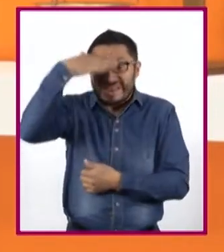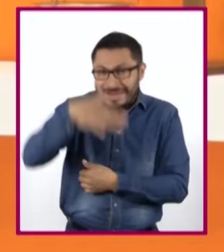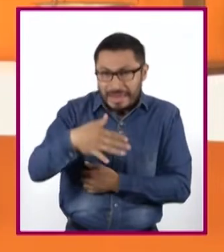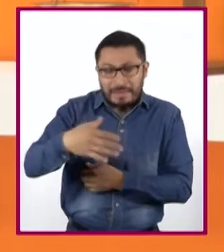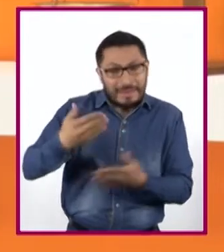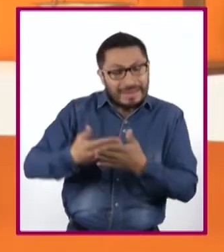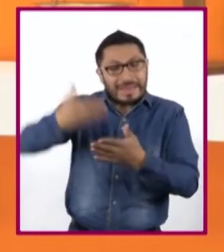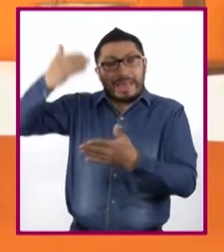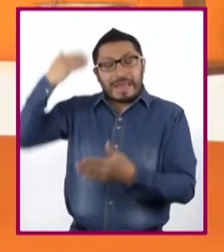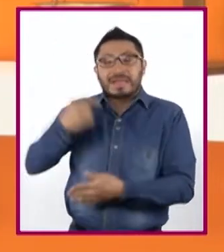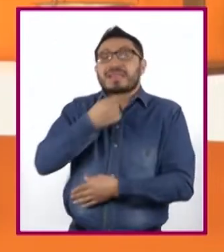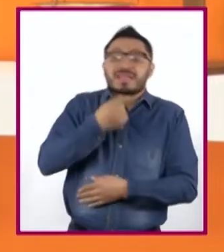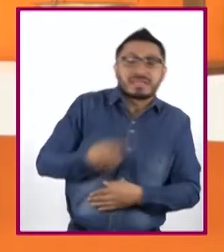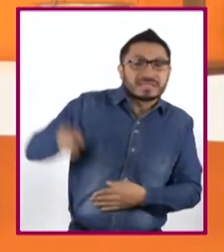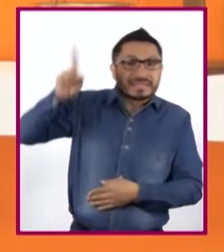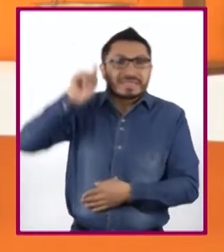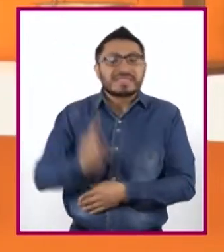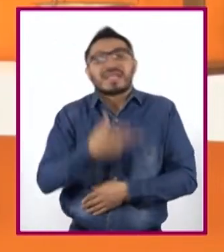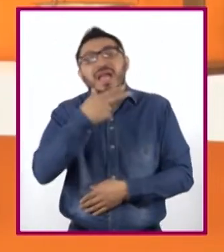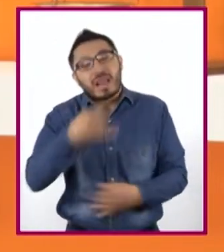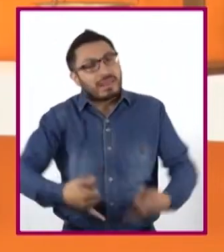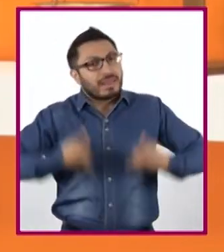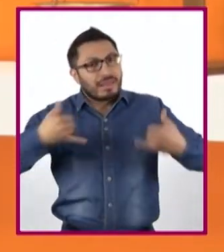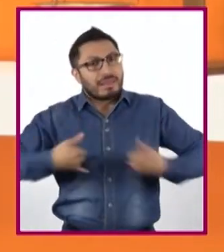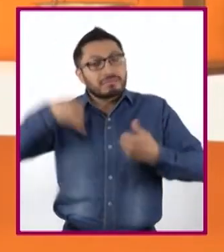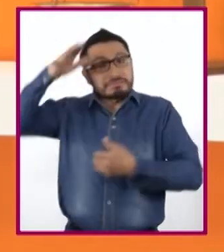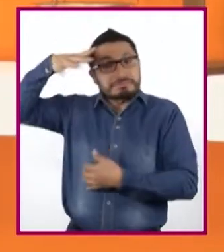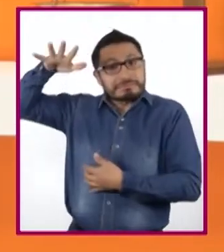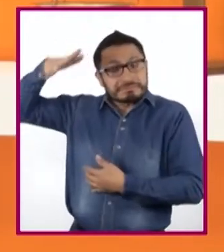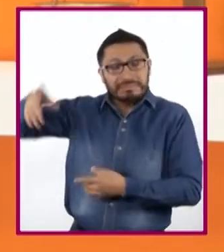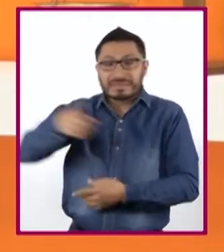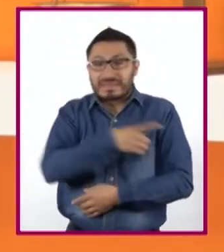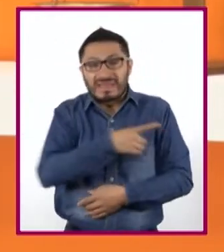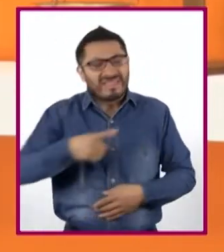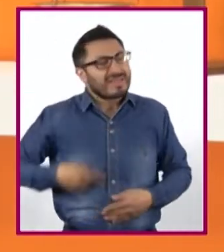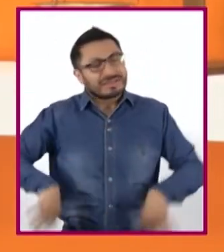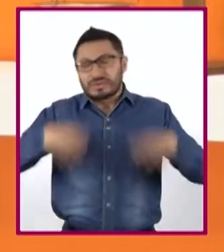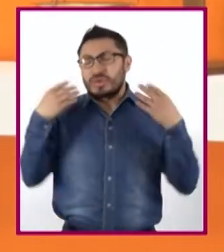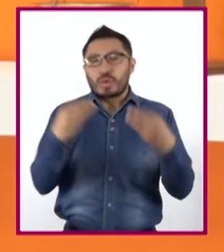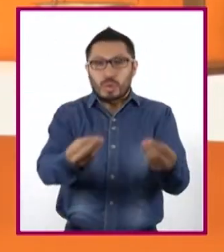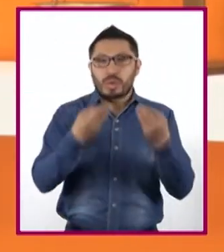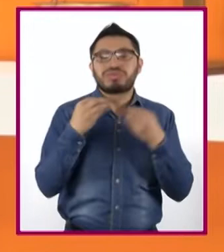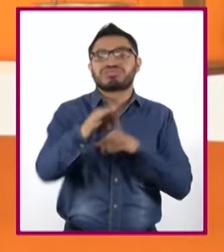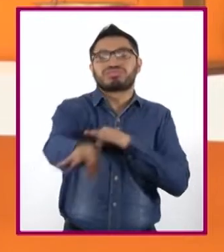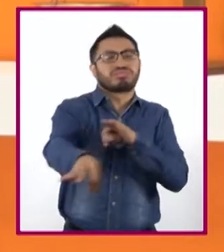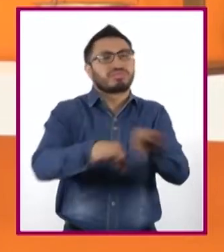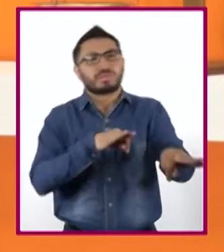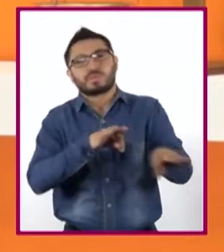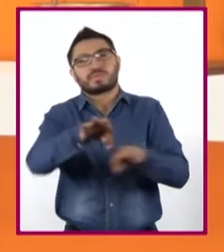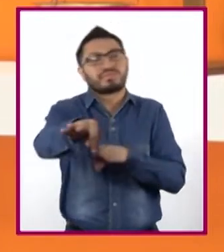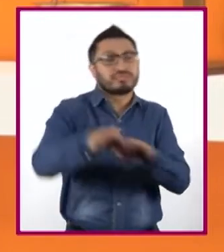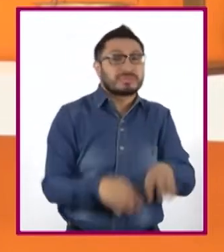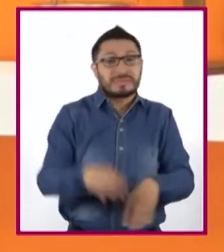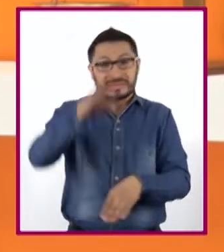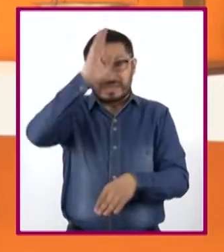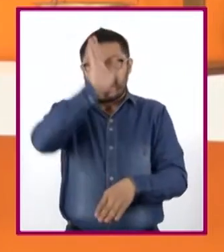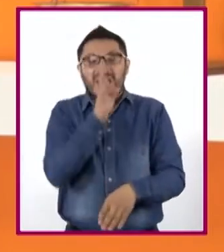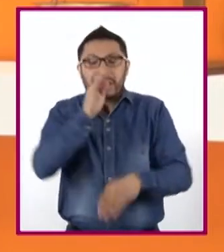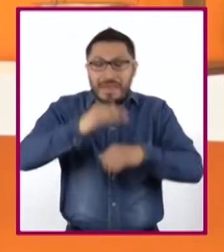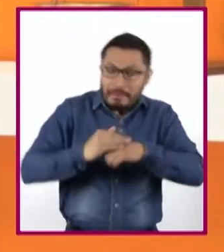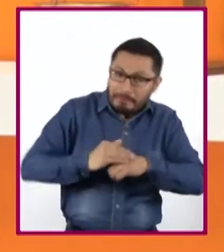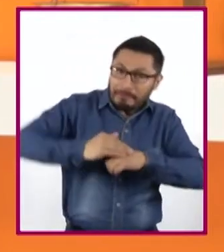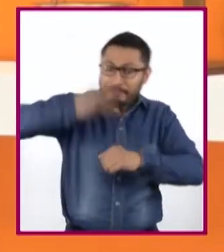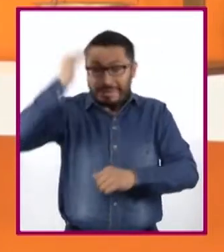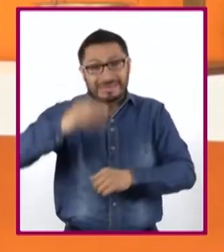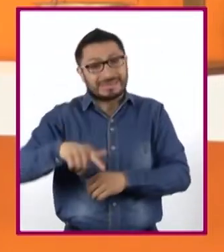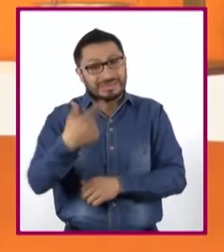época niñas, niños, jóvenes y adultos debían trabajar jornadas de más de 12 horas? ¿Creen que el Estado